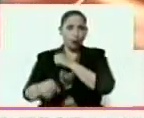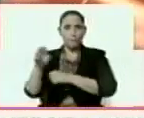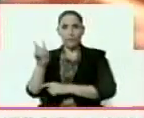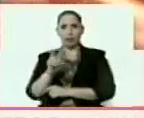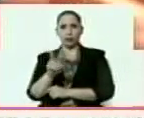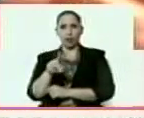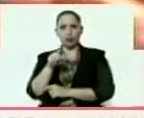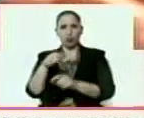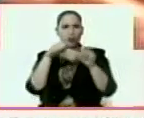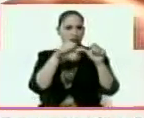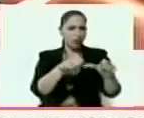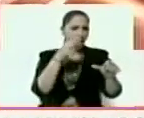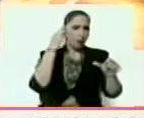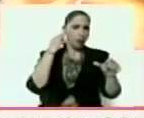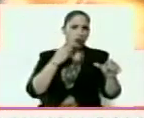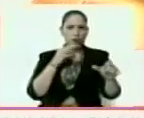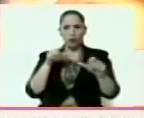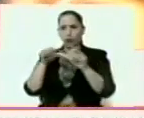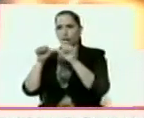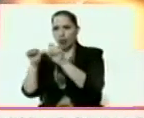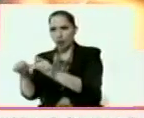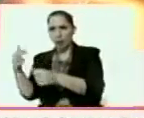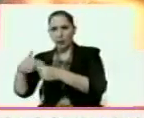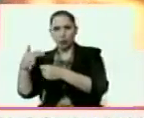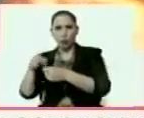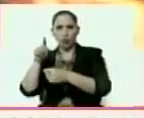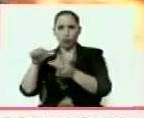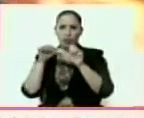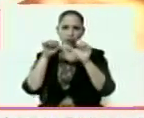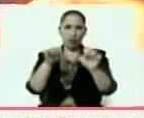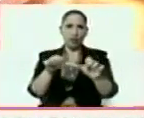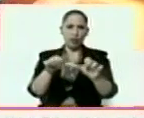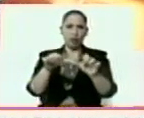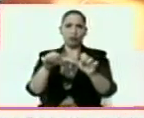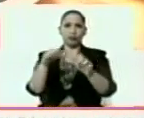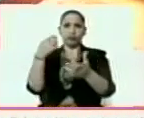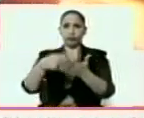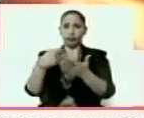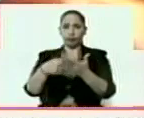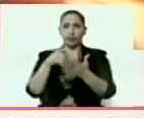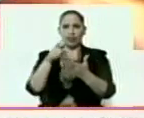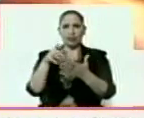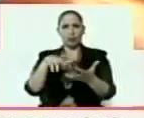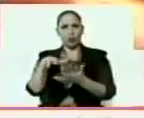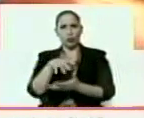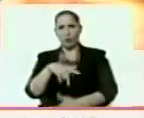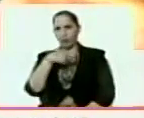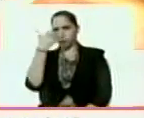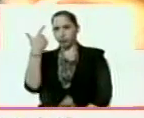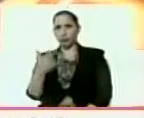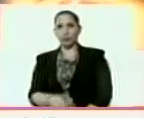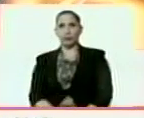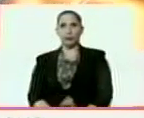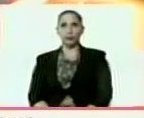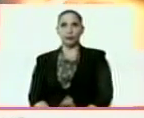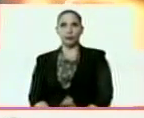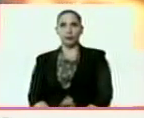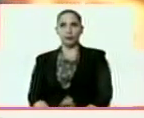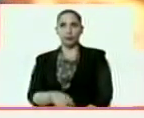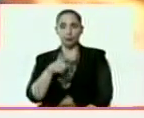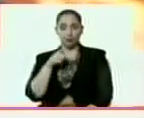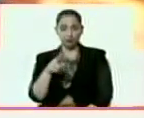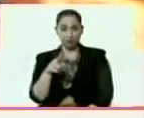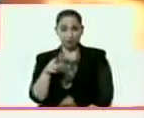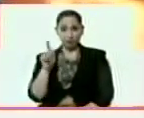Tú te quedas con Bolívar, tú te quedas con el petróleo, tú te quedas con la deuda. Es una situación vergonzosa. Y que estos